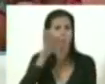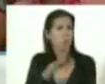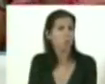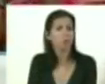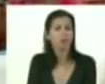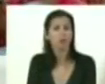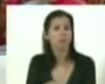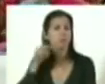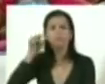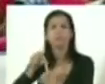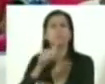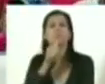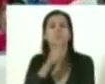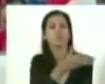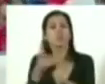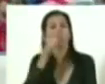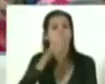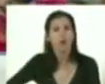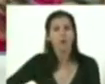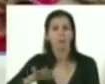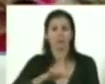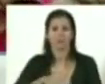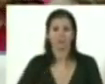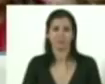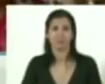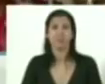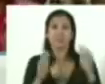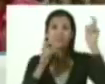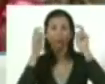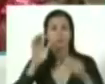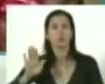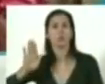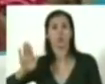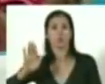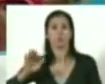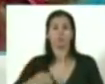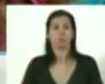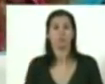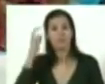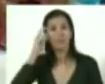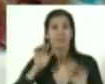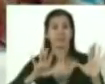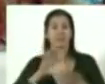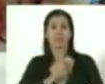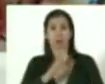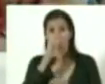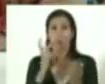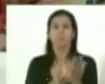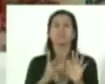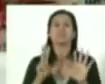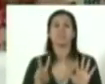por la causa del pueblo. Juró Chávez el 10 de enero del